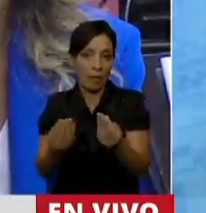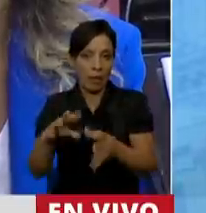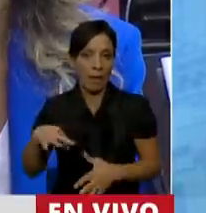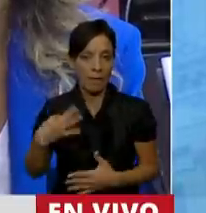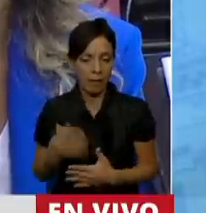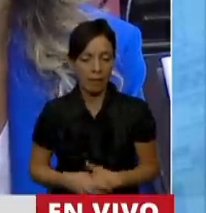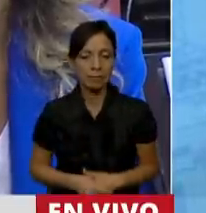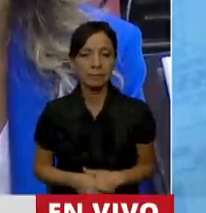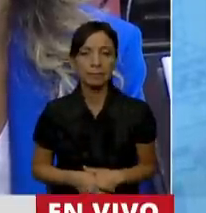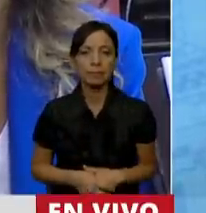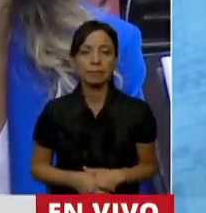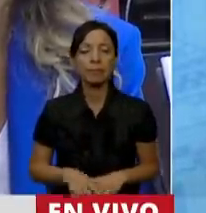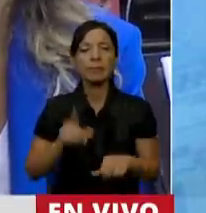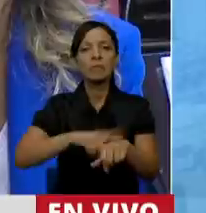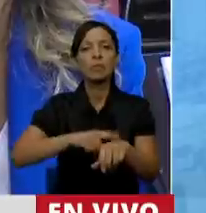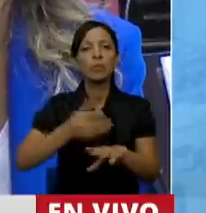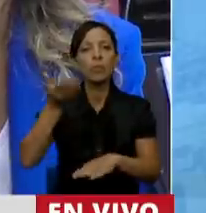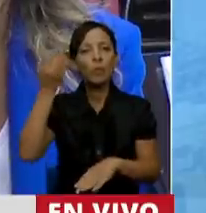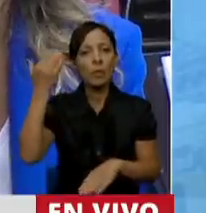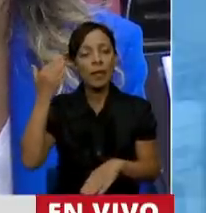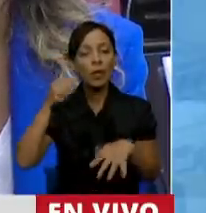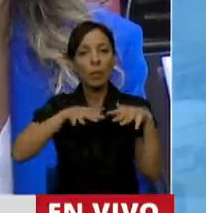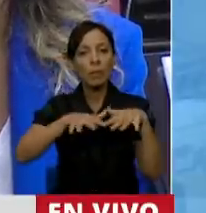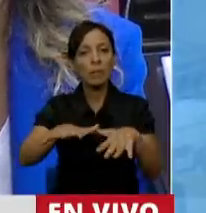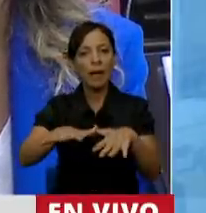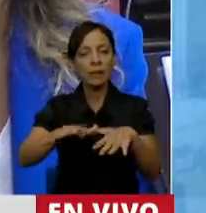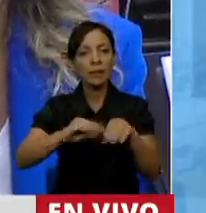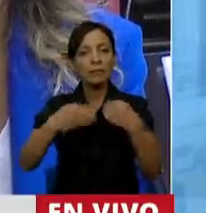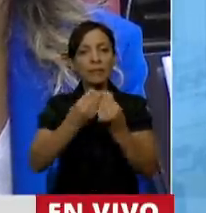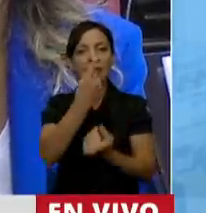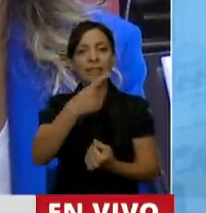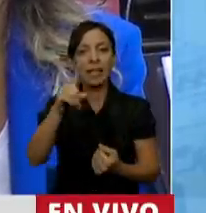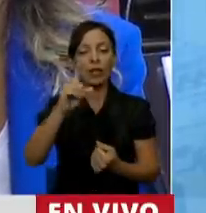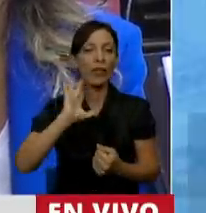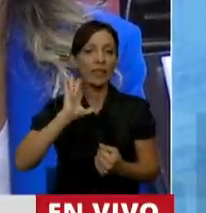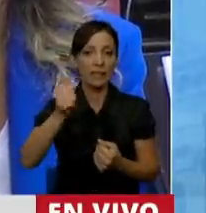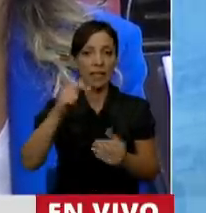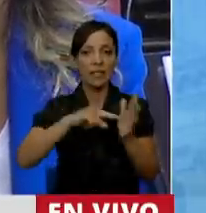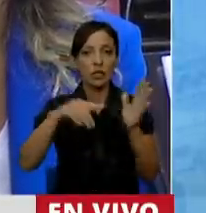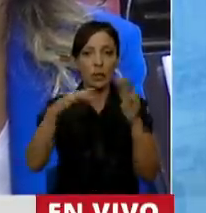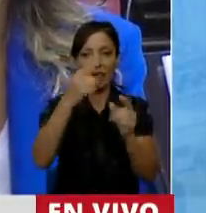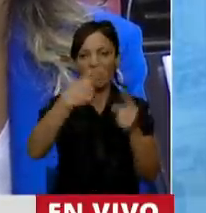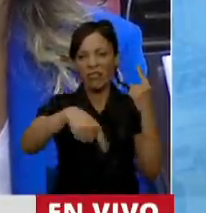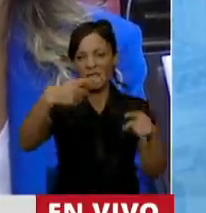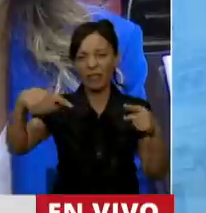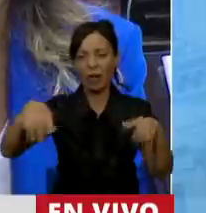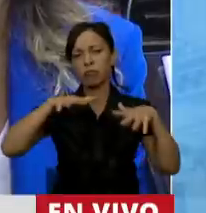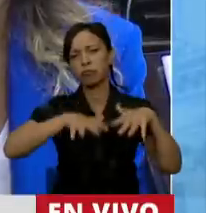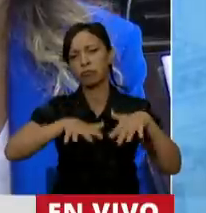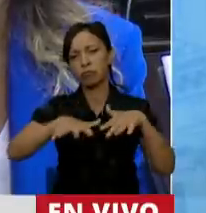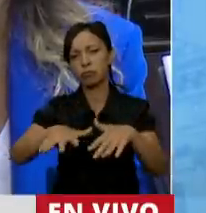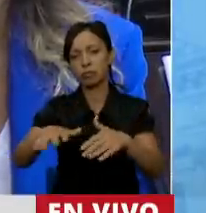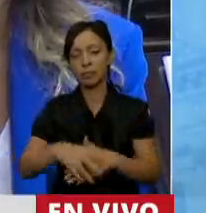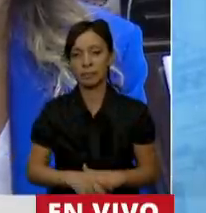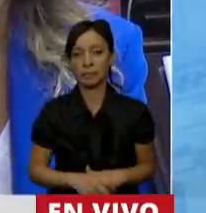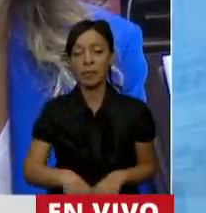Y la verdad, en ese momento las marchas fueron en 116 ciudades. En 116 ciudades se salió. El